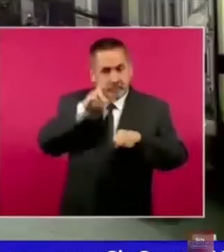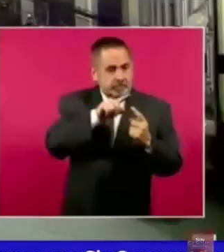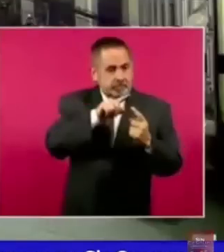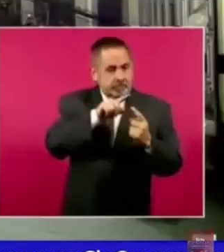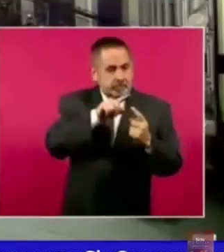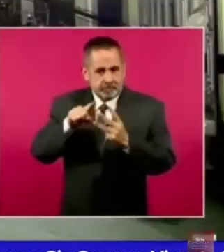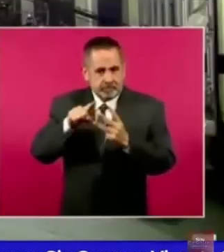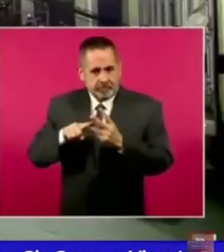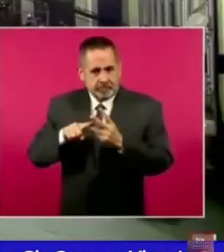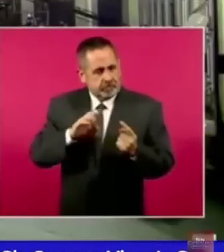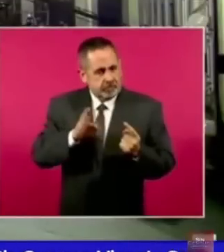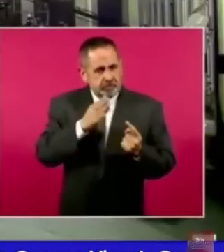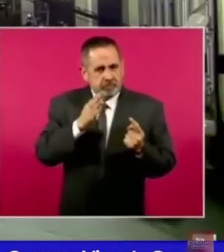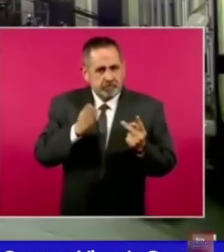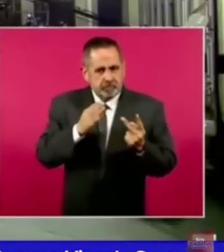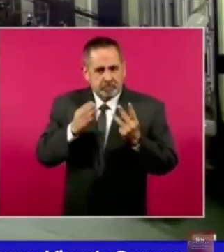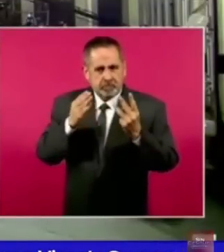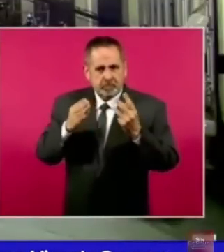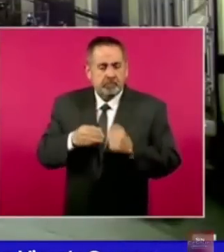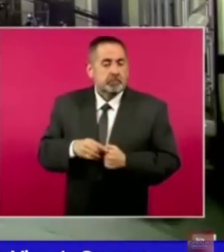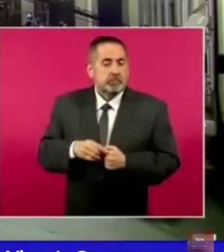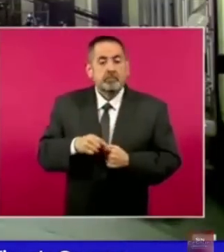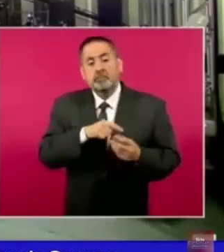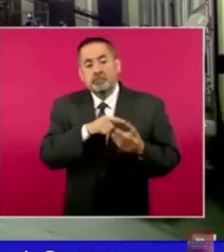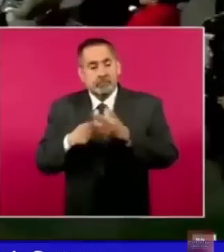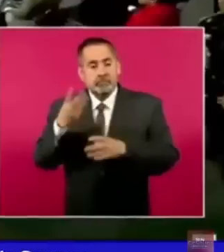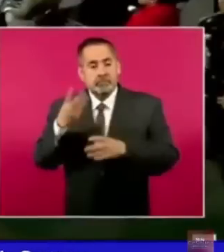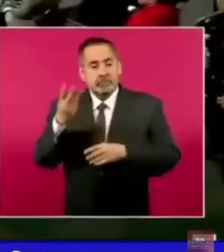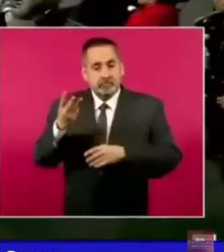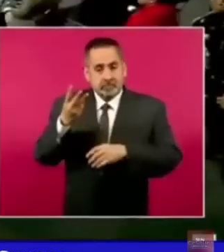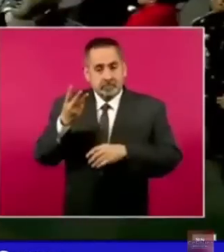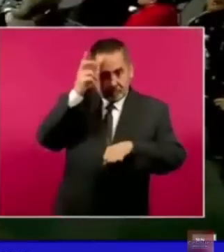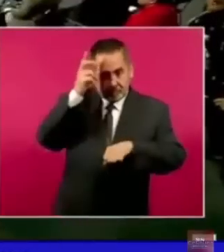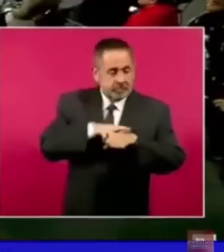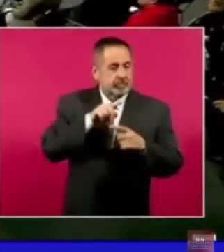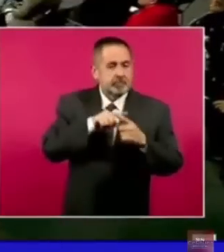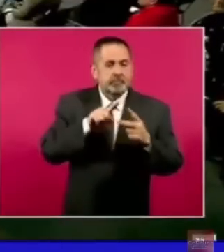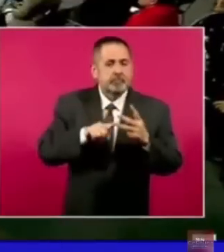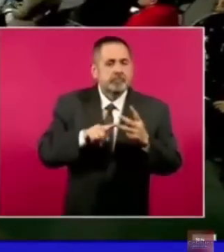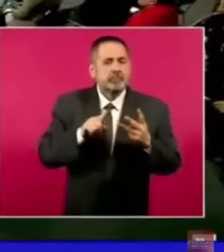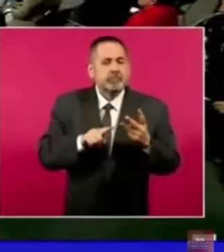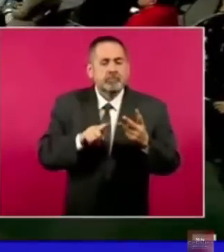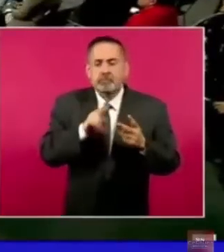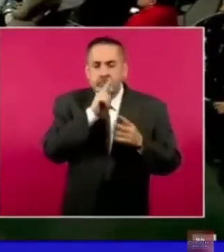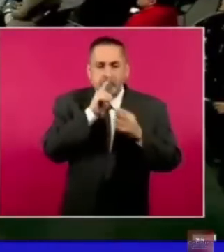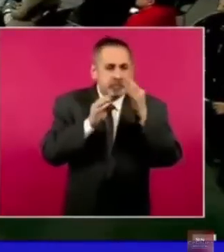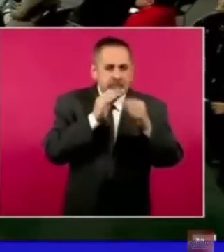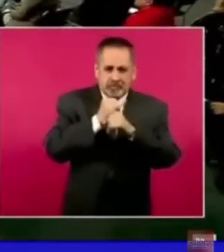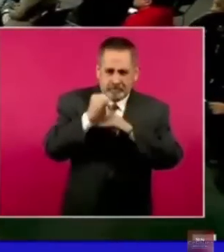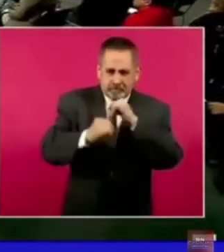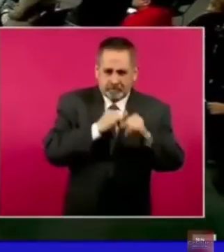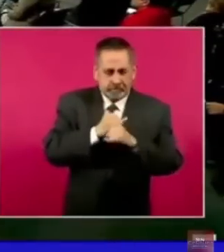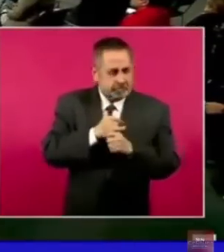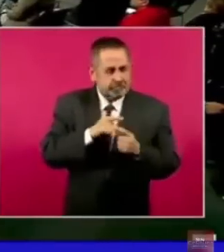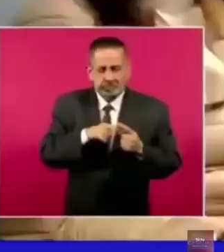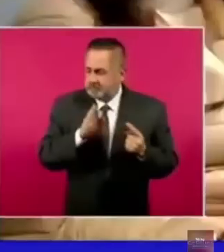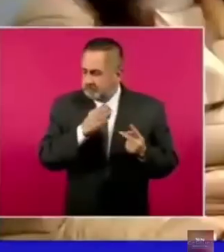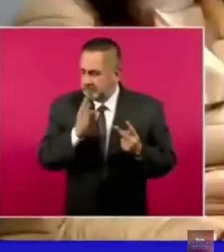dirección jurídica, 3 directores de la sección de noticias